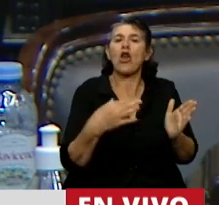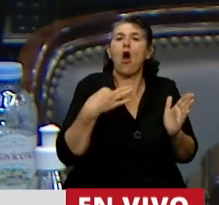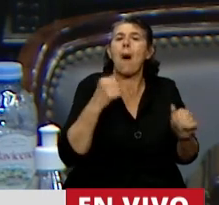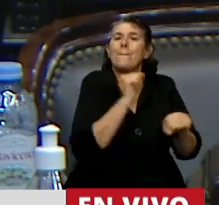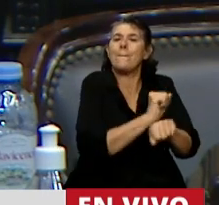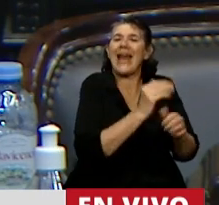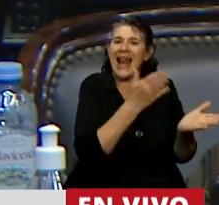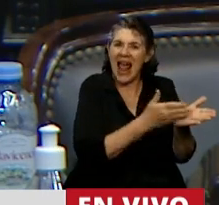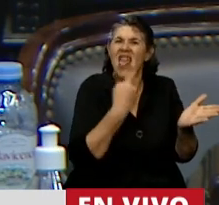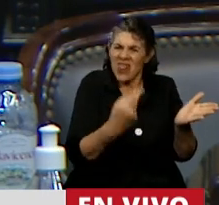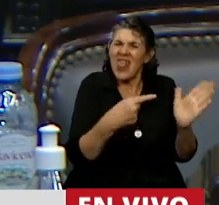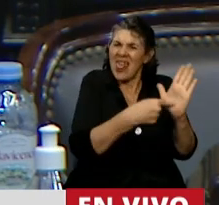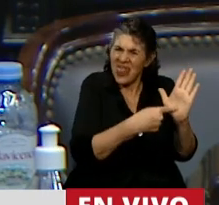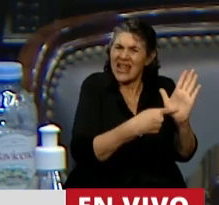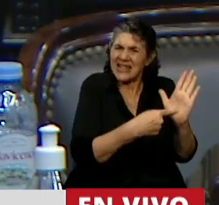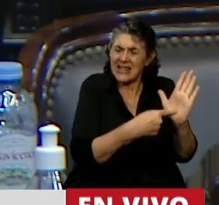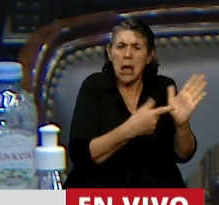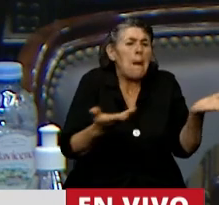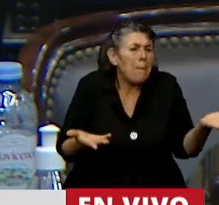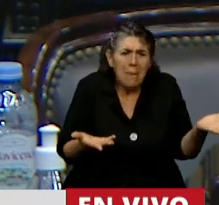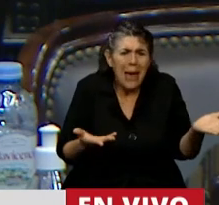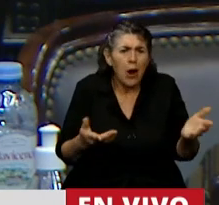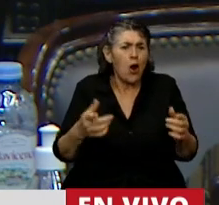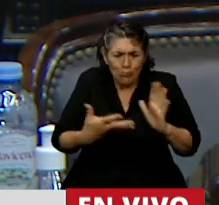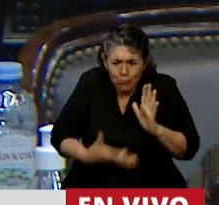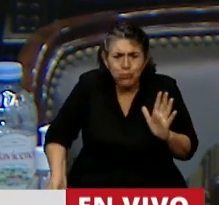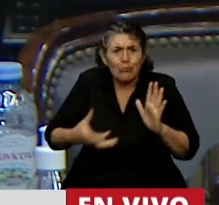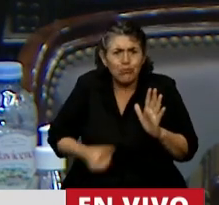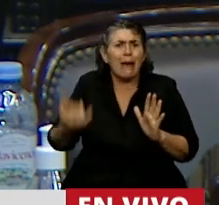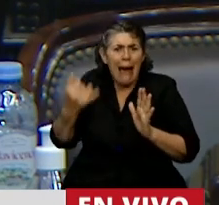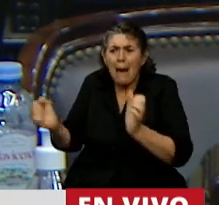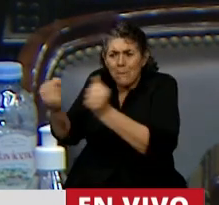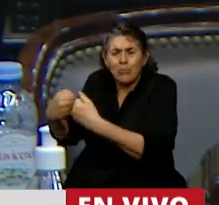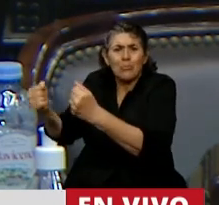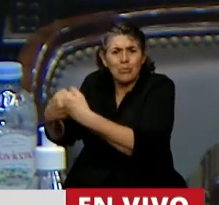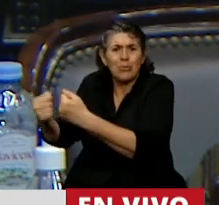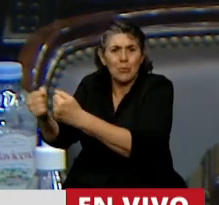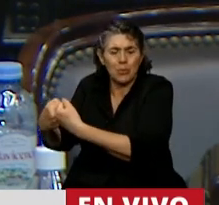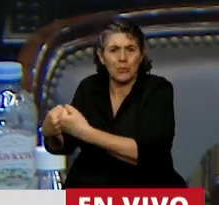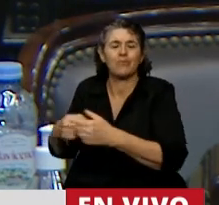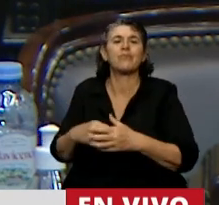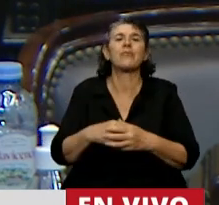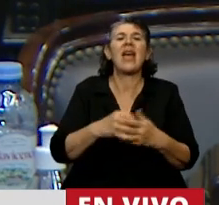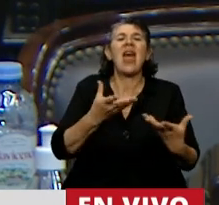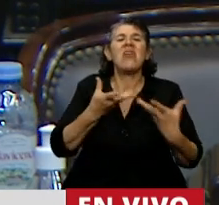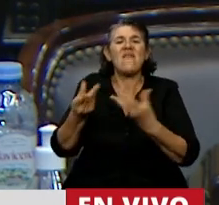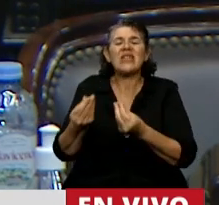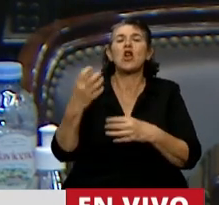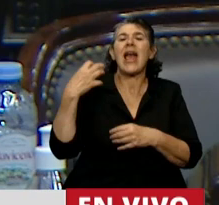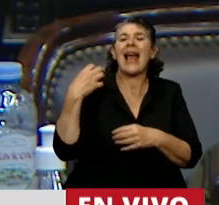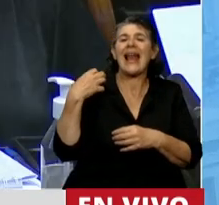sumergir la cuestión en la clandestinidad. Hay un informe de la Comisión de Temáticas de Género de la Defensoría General de la